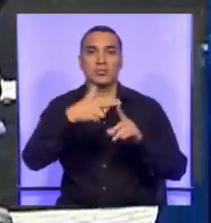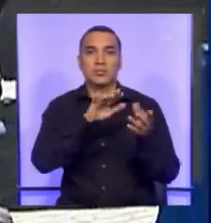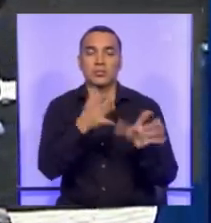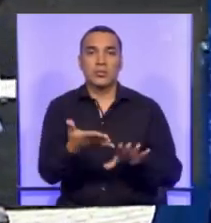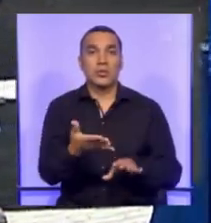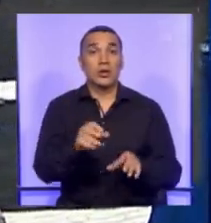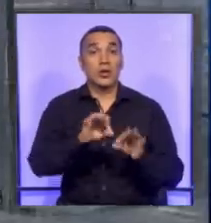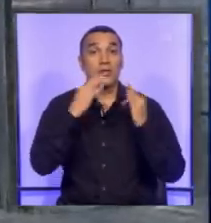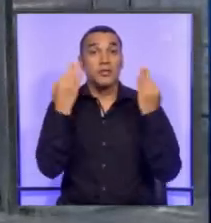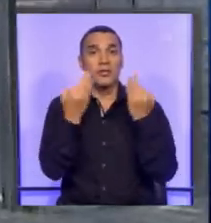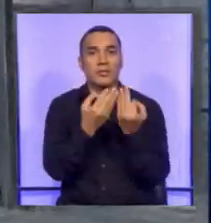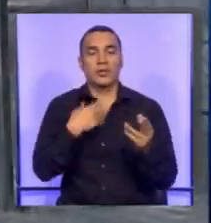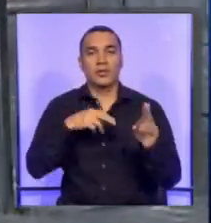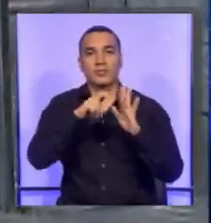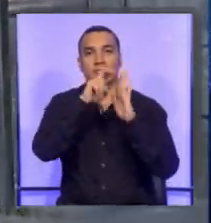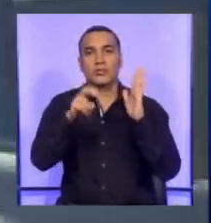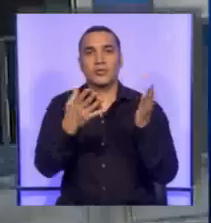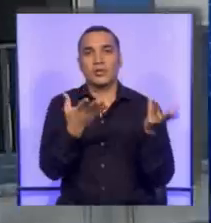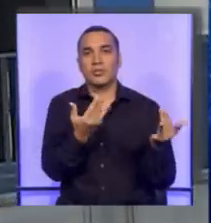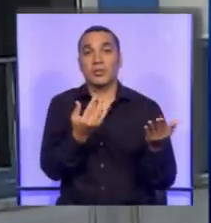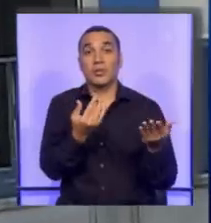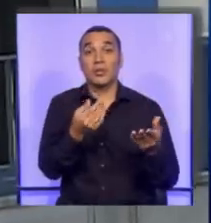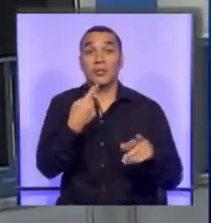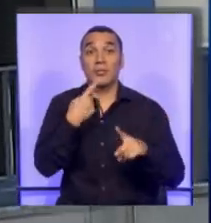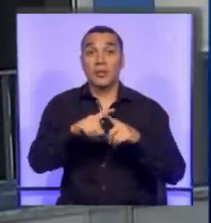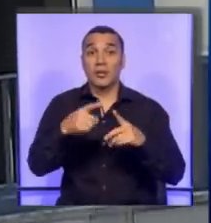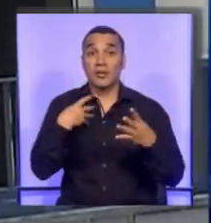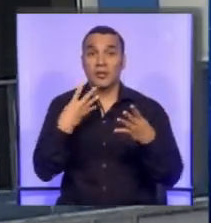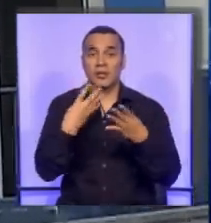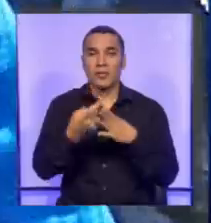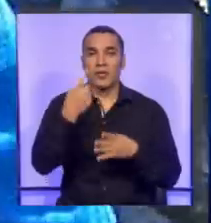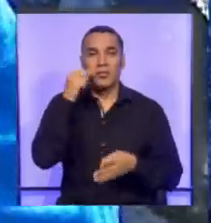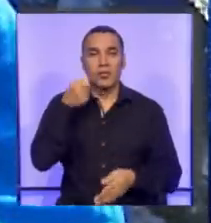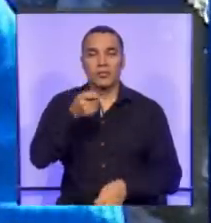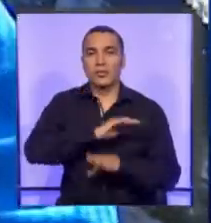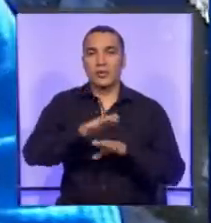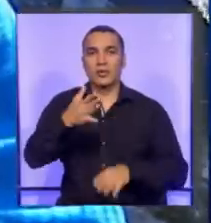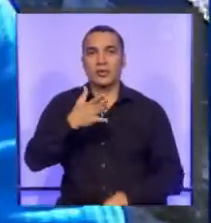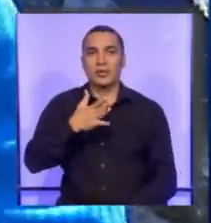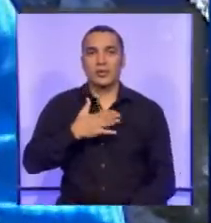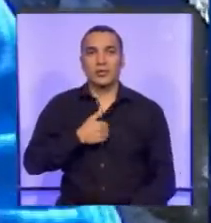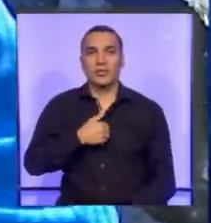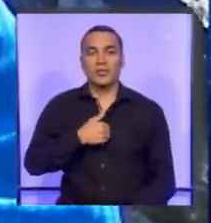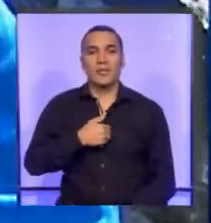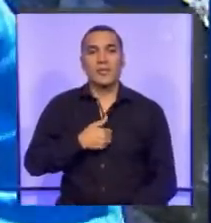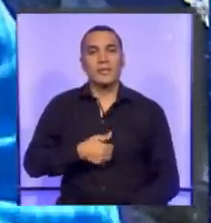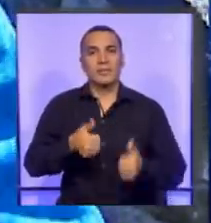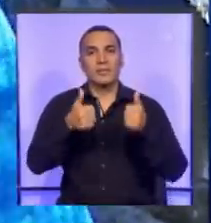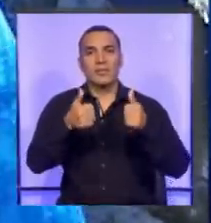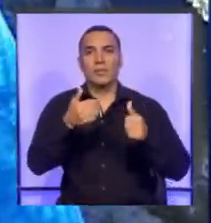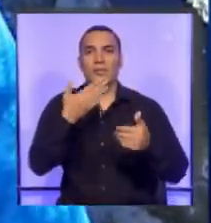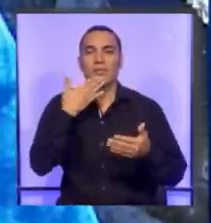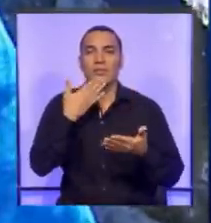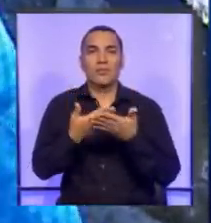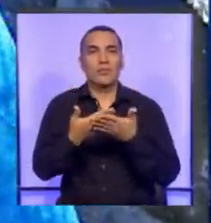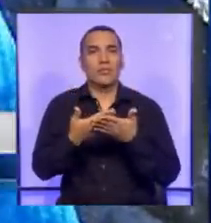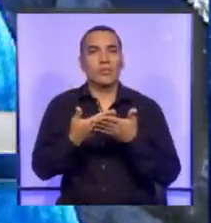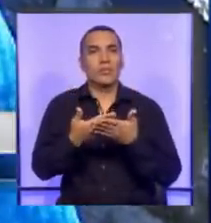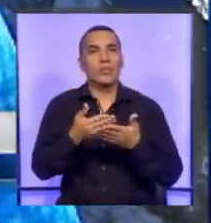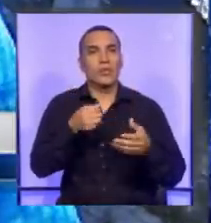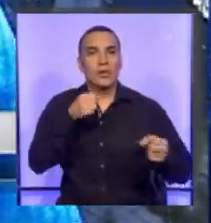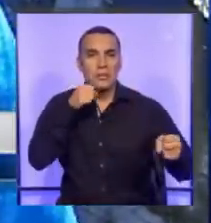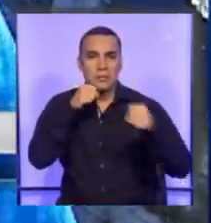morgue esperan el cadáver retirar mientras confirman que el criminal detenido fue por la policía. No, pues más que sea bueno peleando, también dando con la mano, no, pues con el